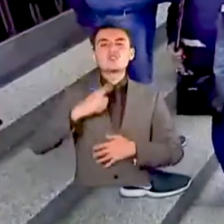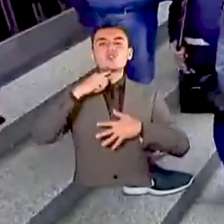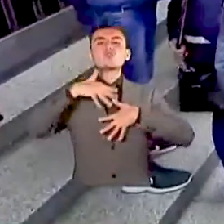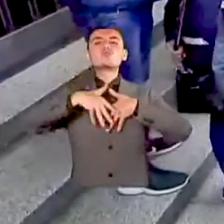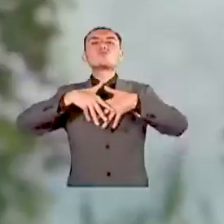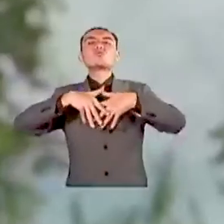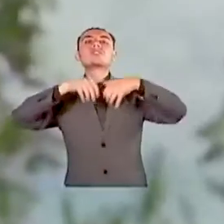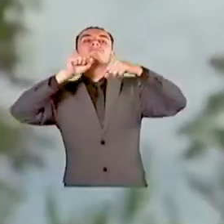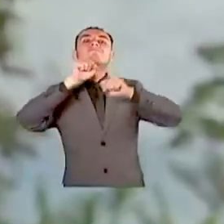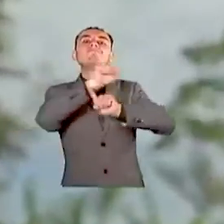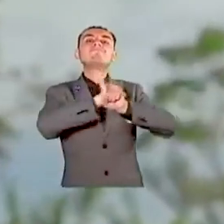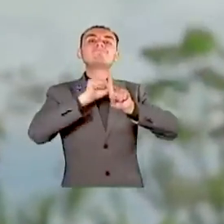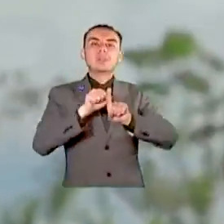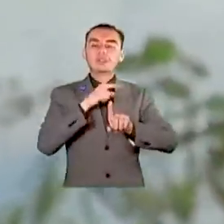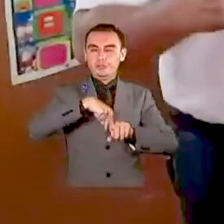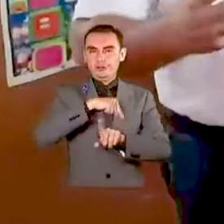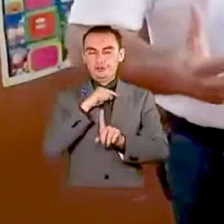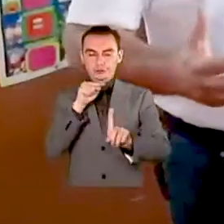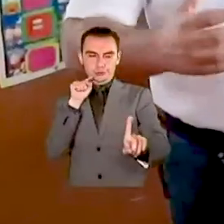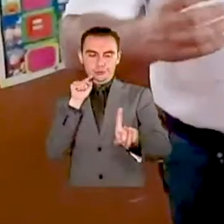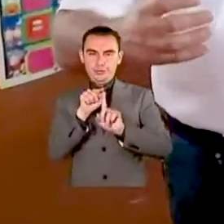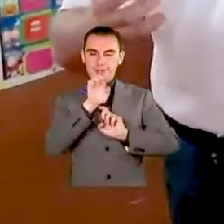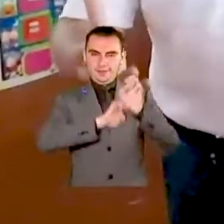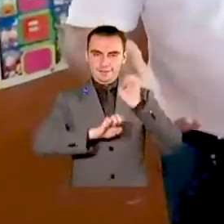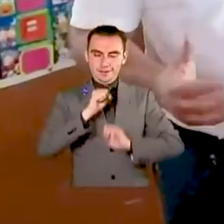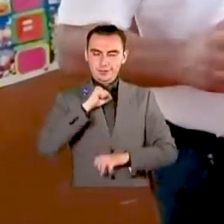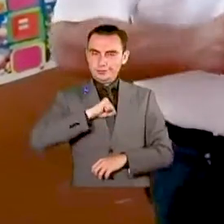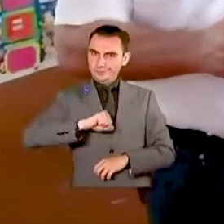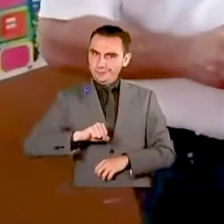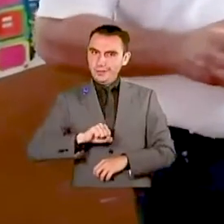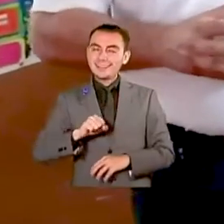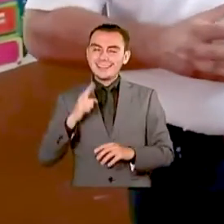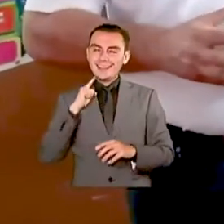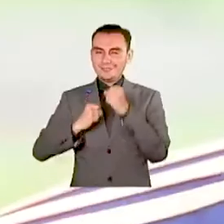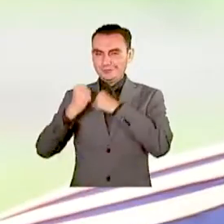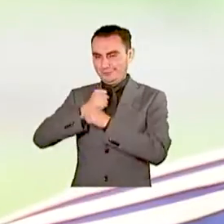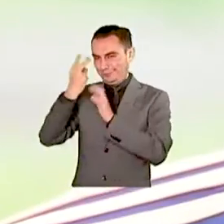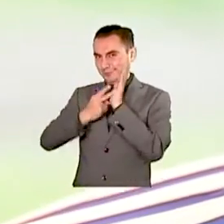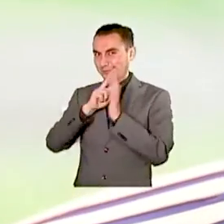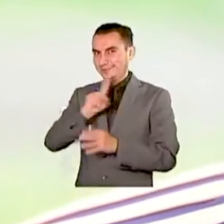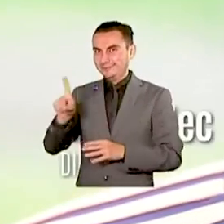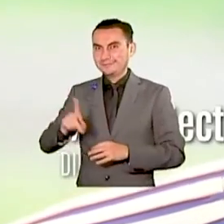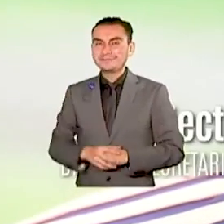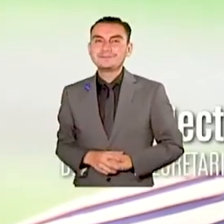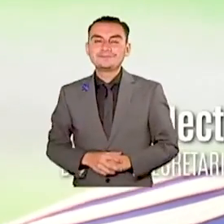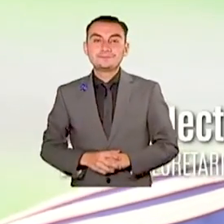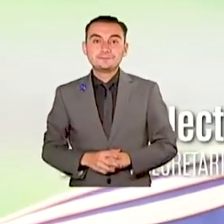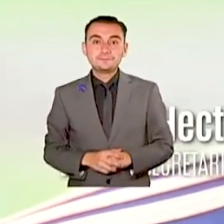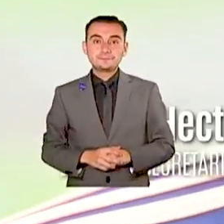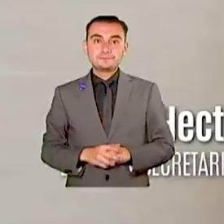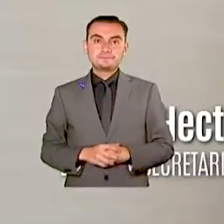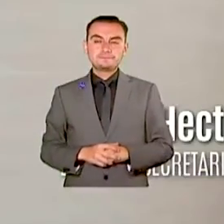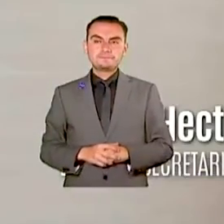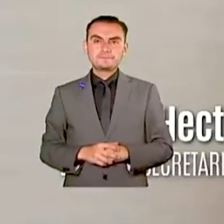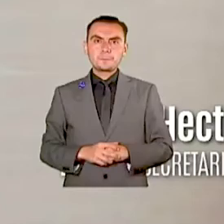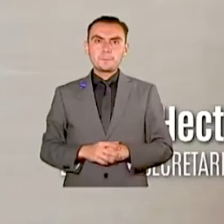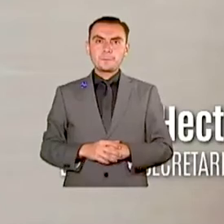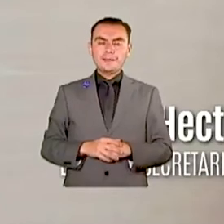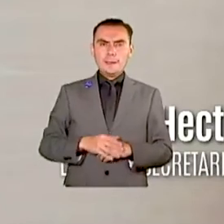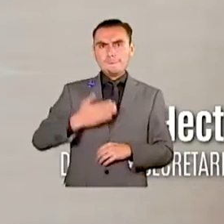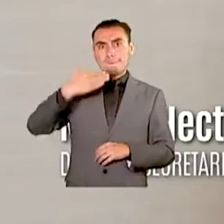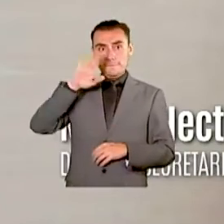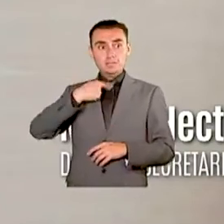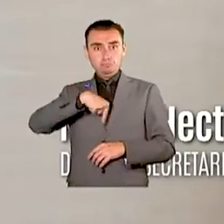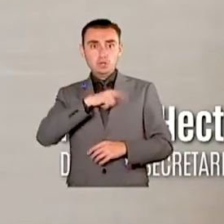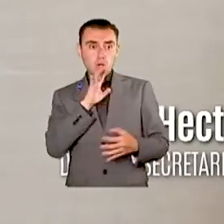social fueron nuestras prioridades en la defensa de los derechos humanos en 2021. Descubrir que es más lo que